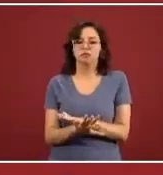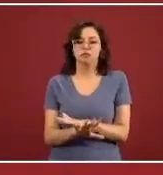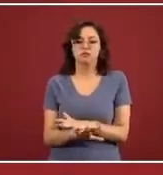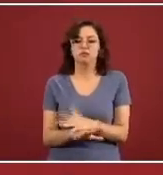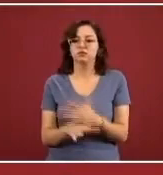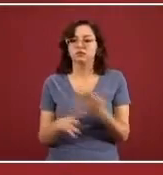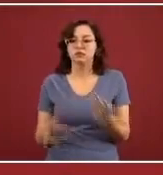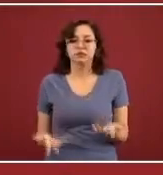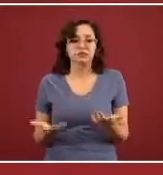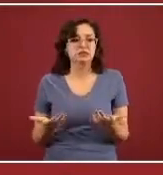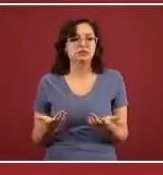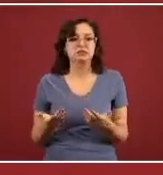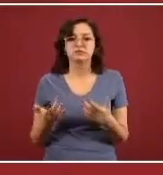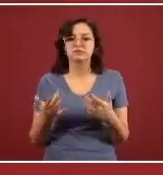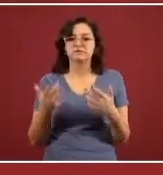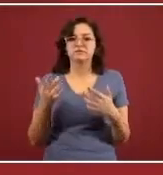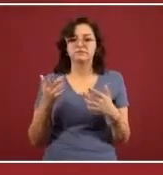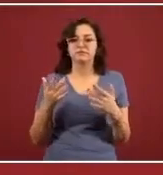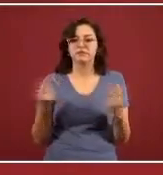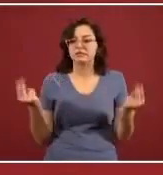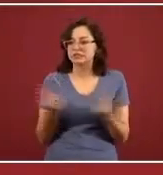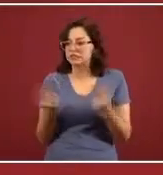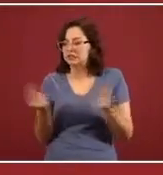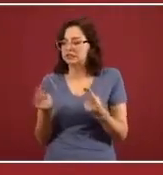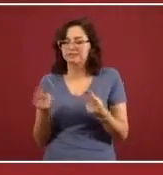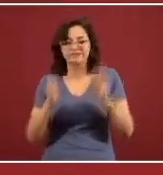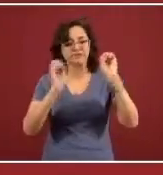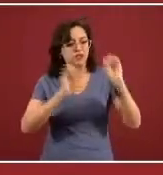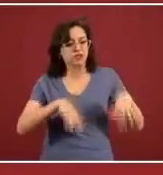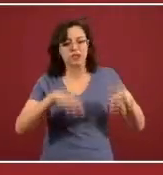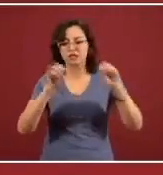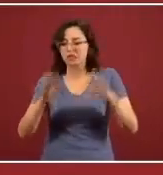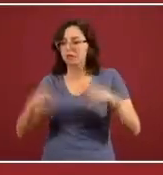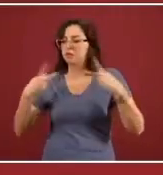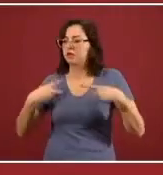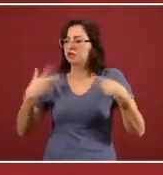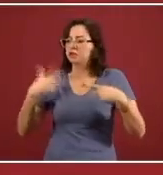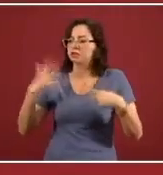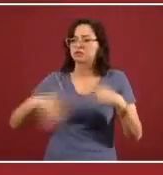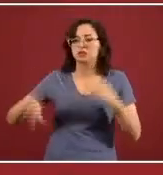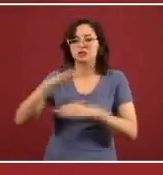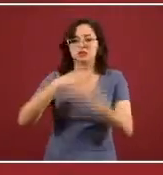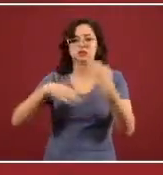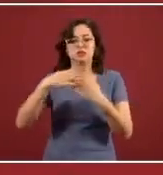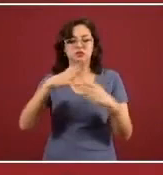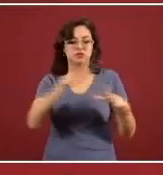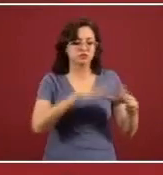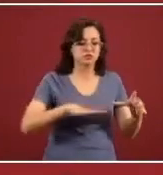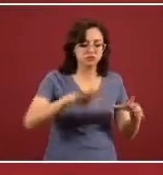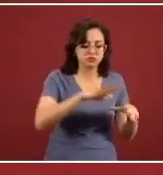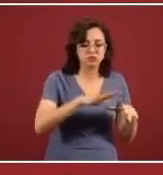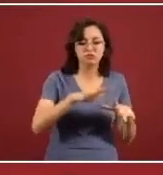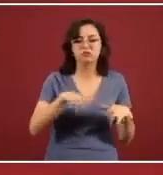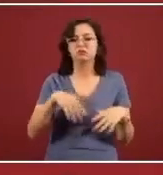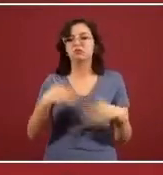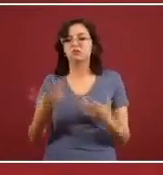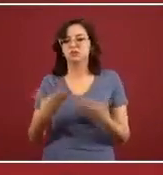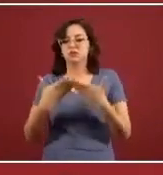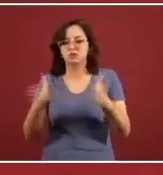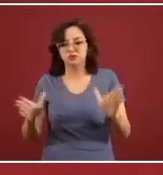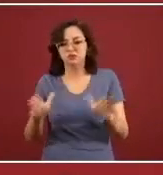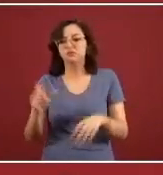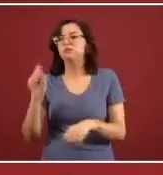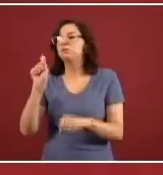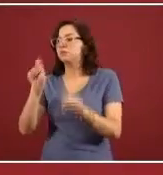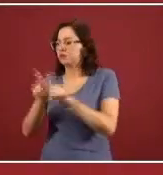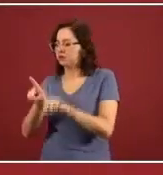renunciar a ciertas necesidades. Y esto lo digo para la población en general, lo digo también para el sector social, lo digo para el sector público y también lo